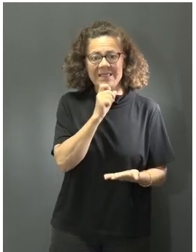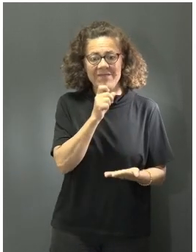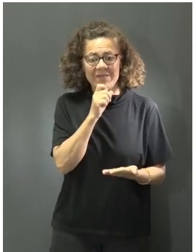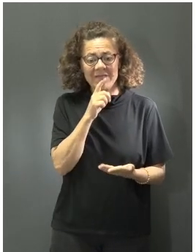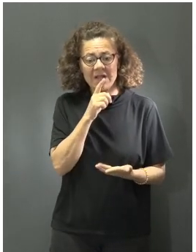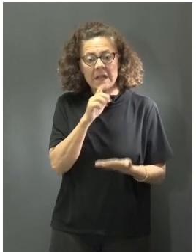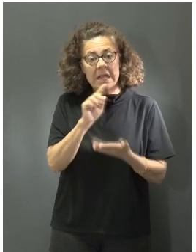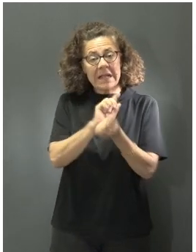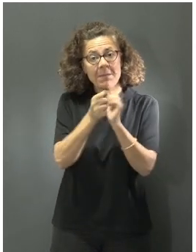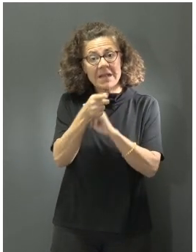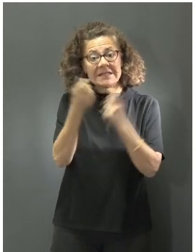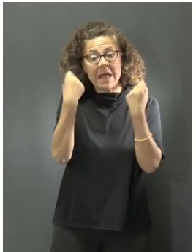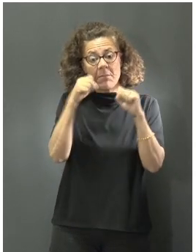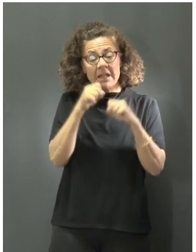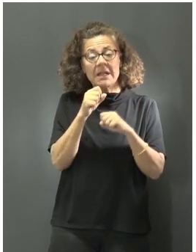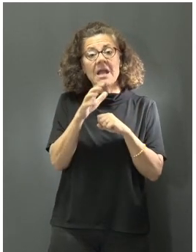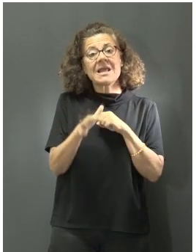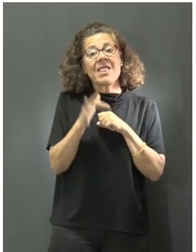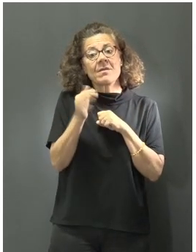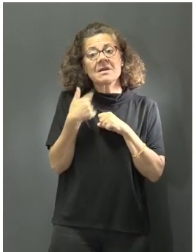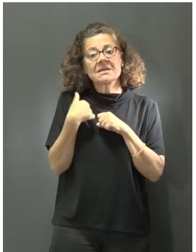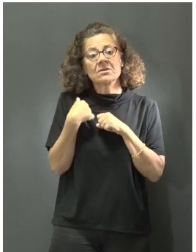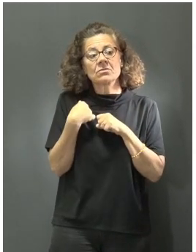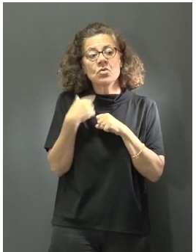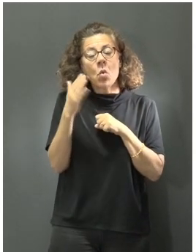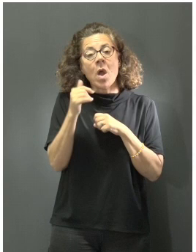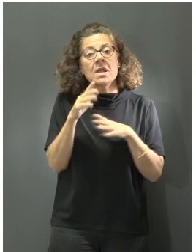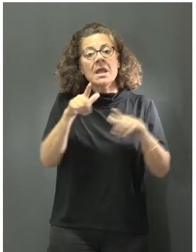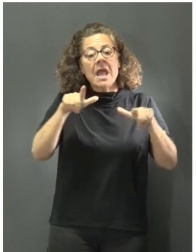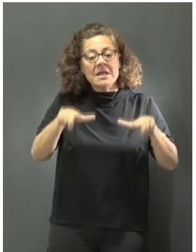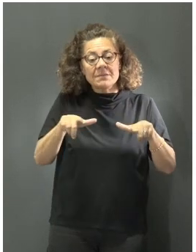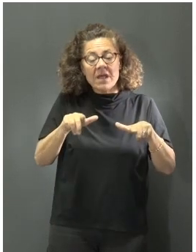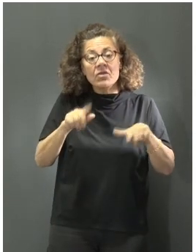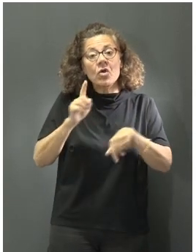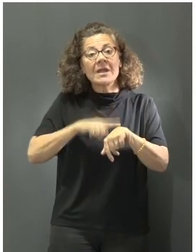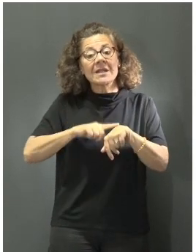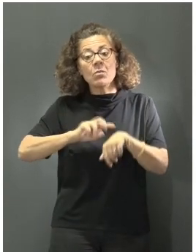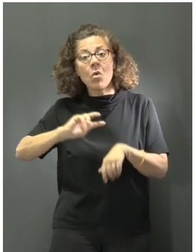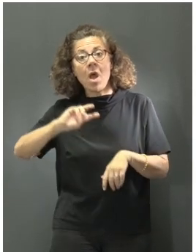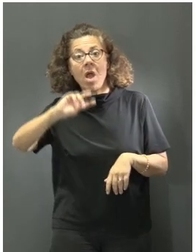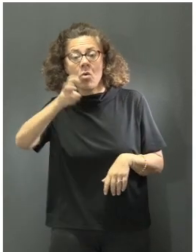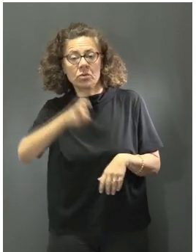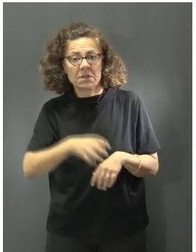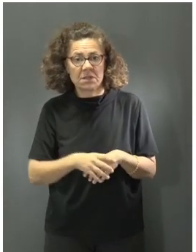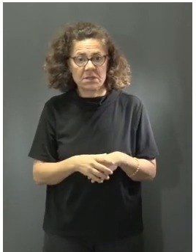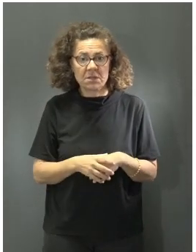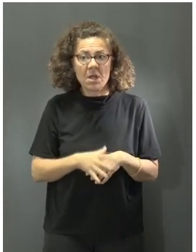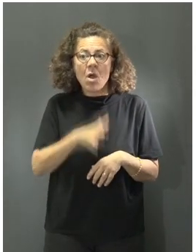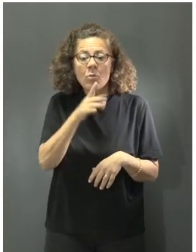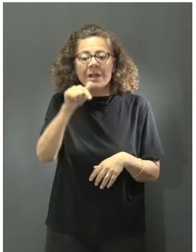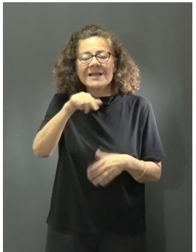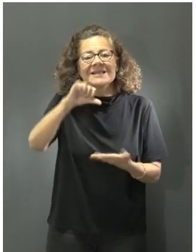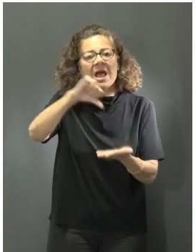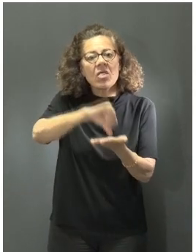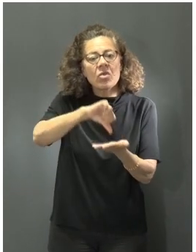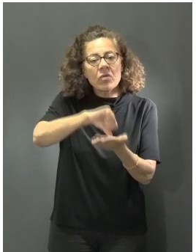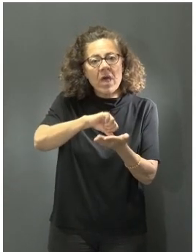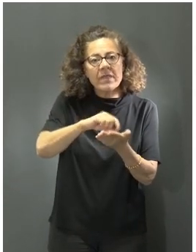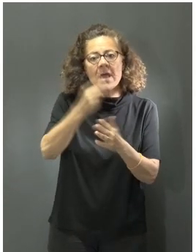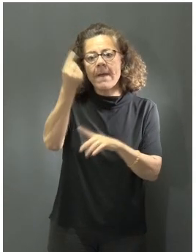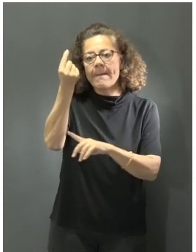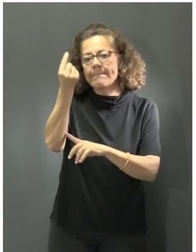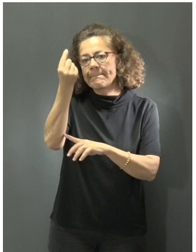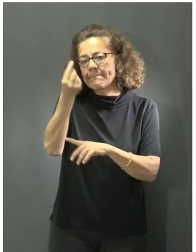revertir esa práctica y además está quitándole espacio y tiempo a otras. Porque eso, esta ciudad ha puesto pictogramas